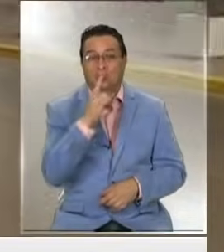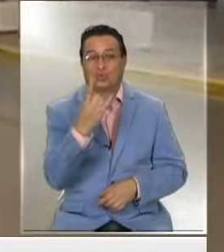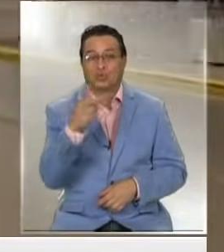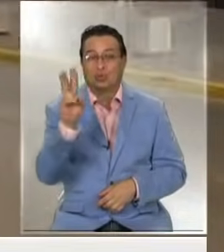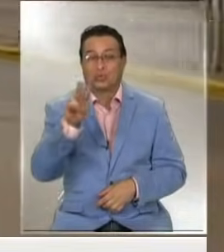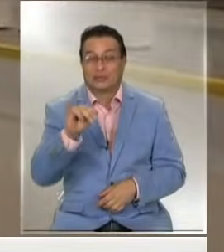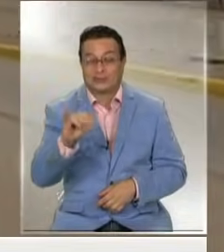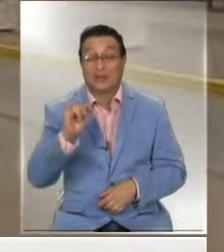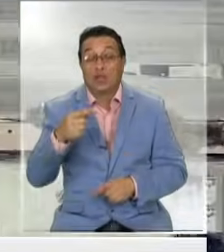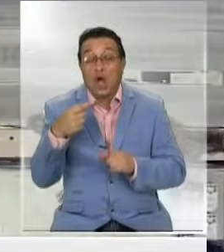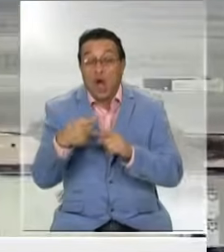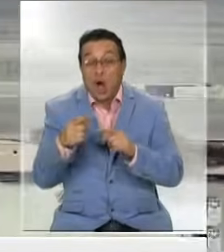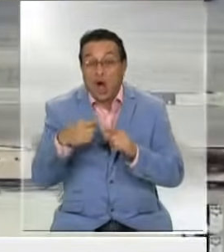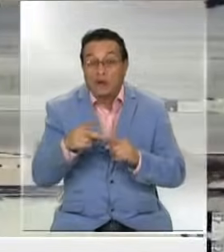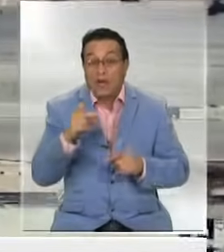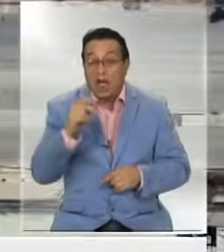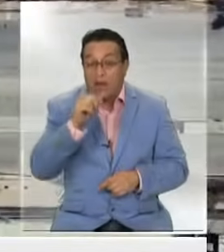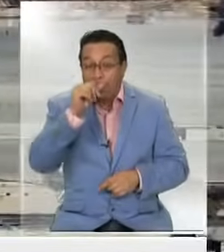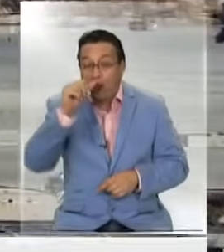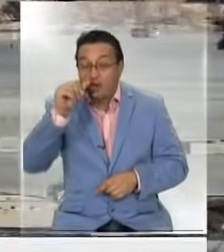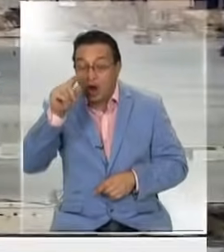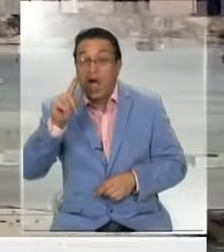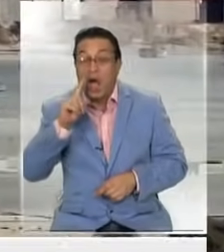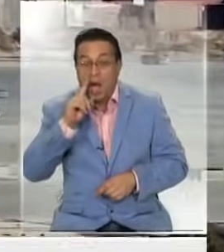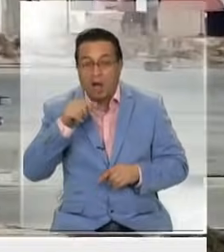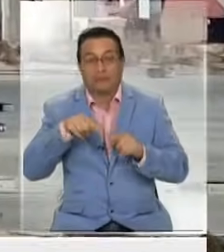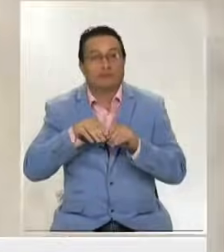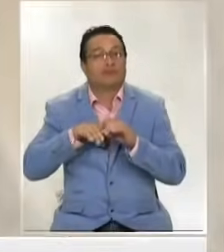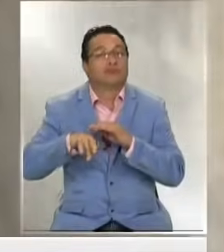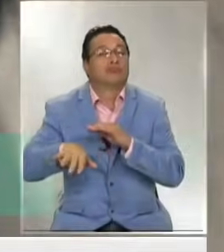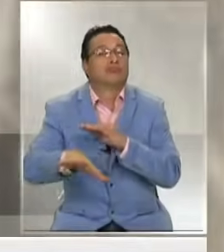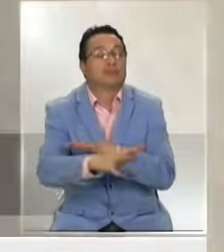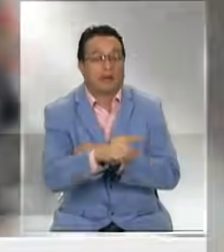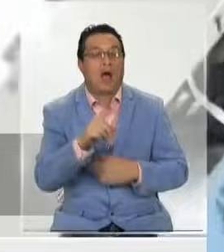otras drogas de diseño, ahí encontraron su lugar.